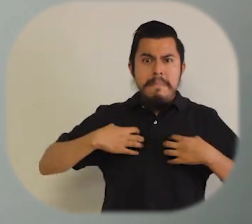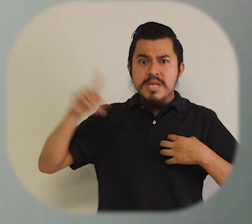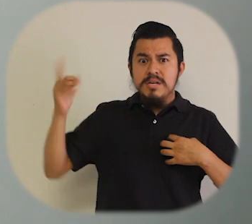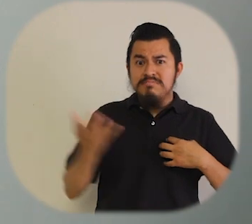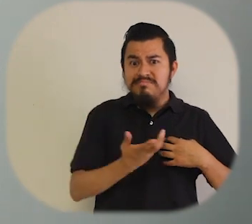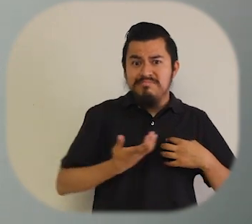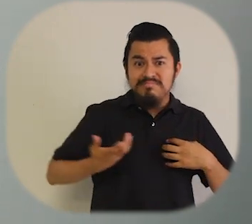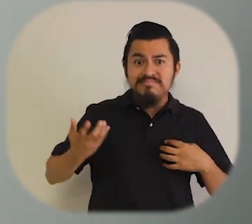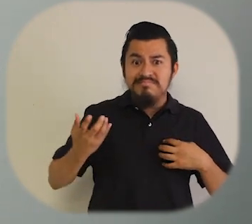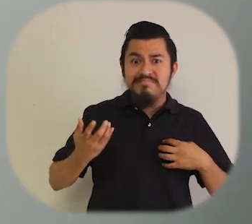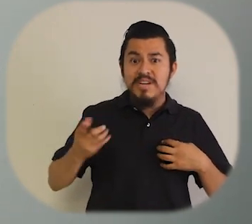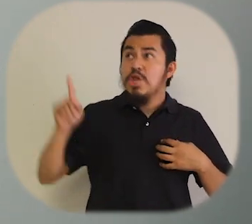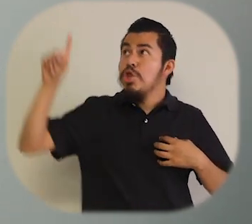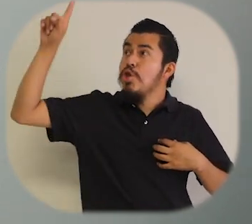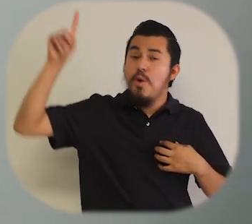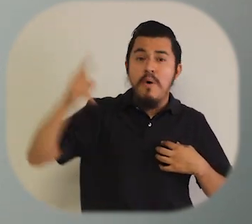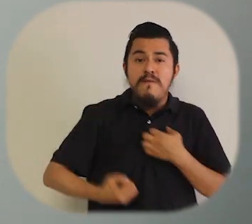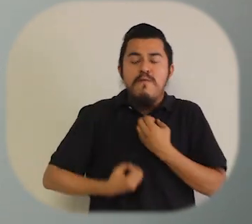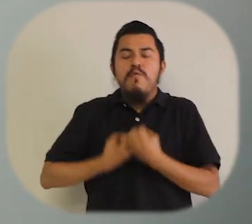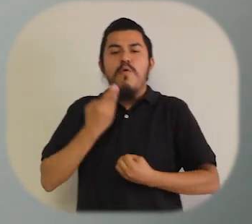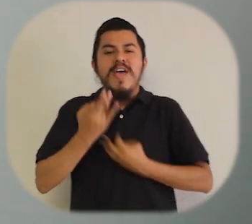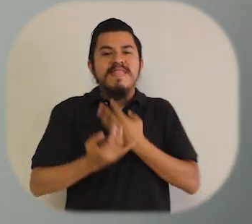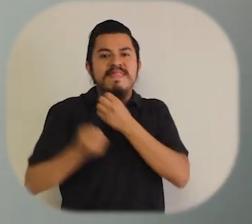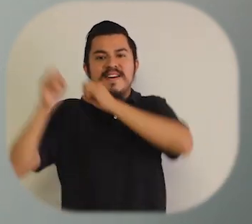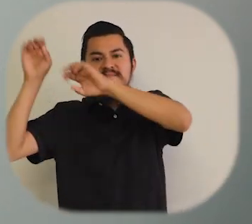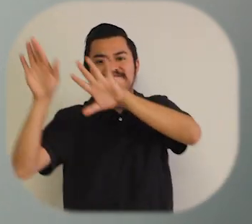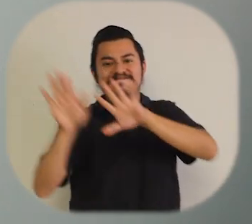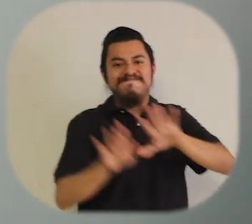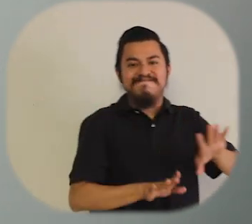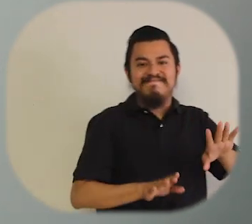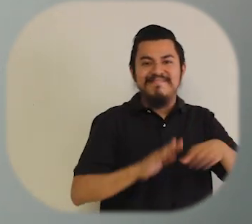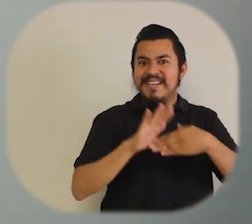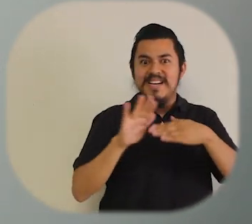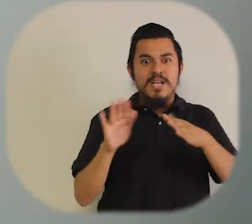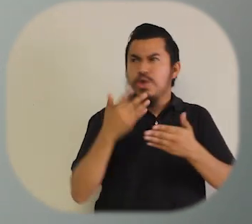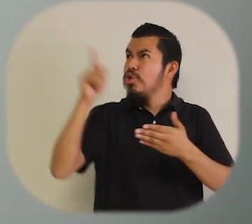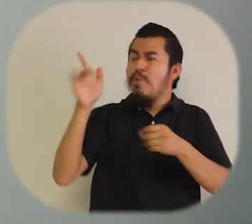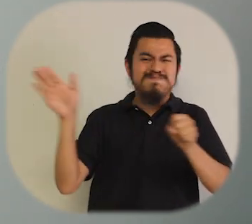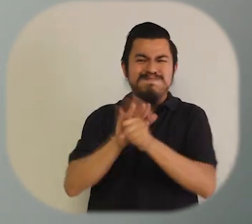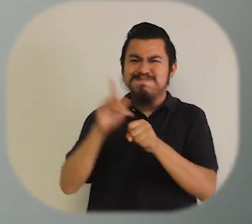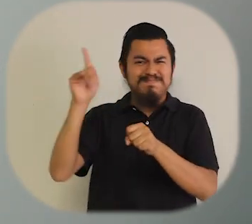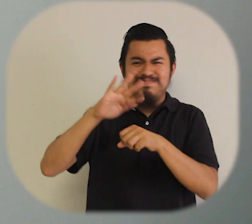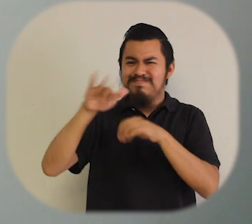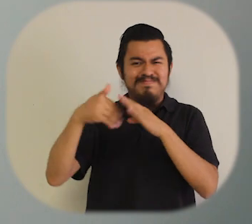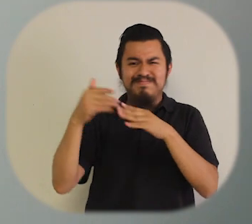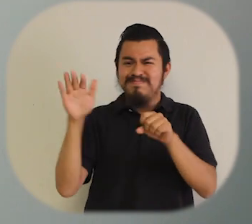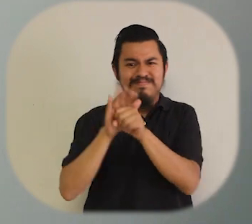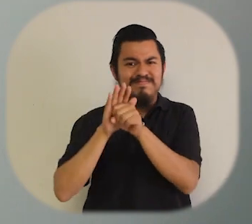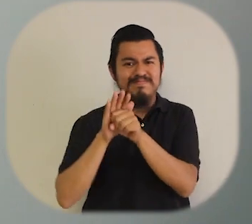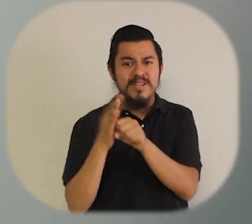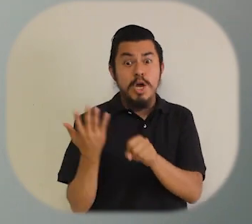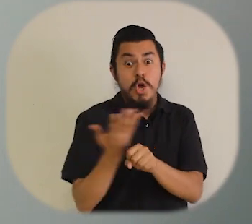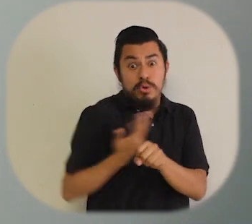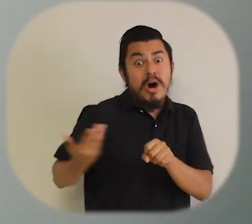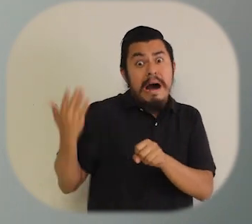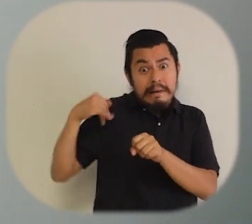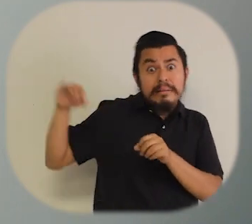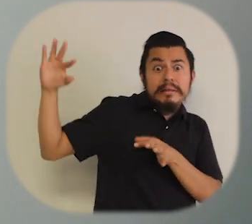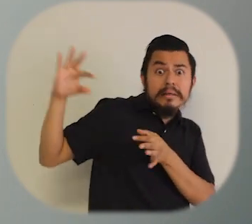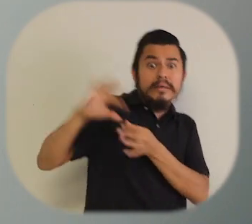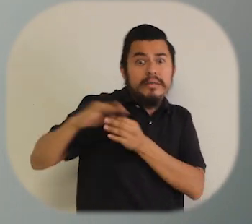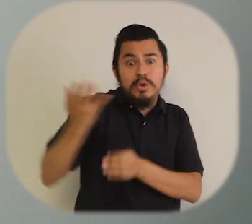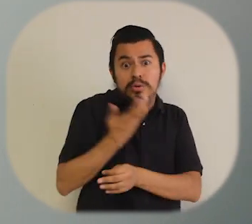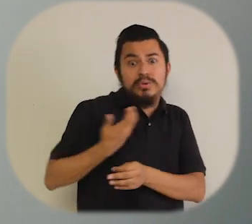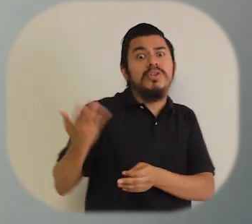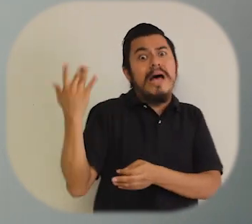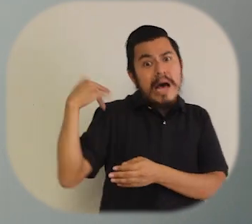es la fuente de toda bendición. Es el todo en todo. Y estábamos conectados con Él.